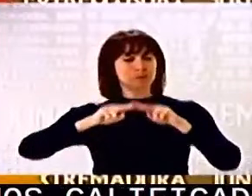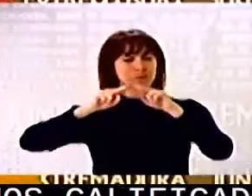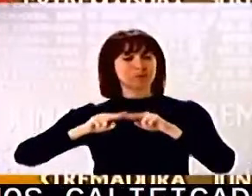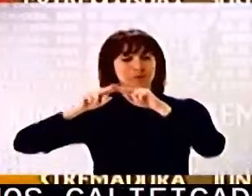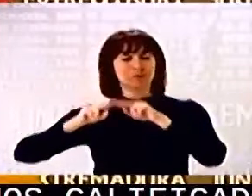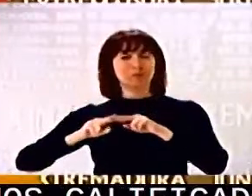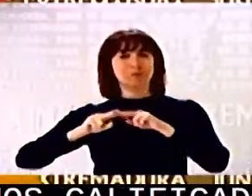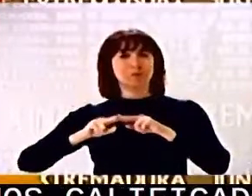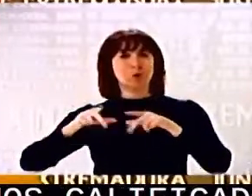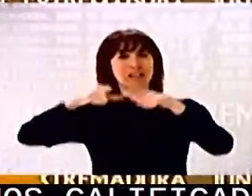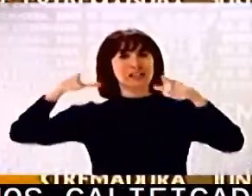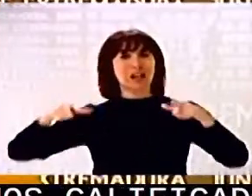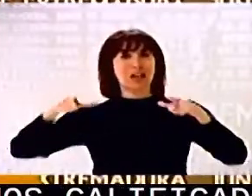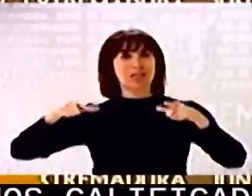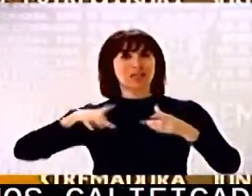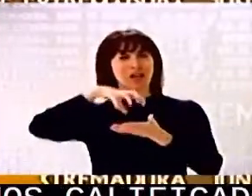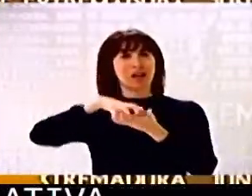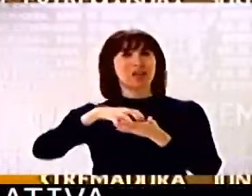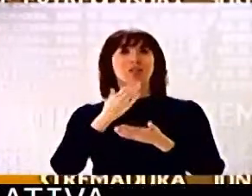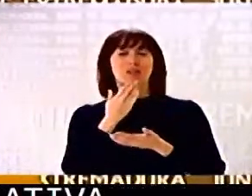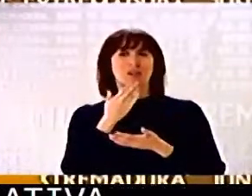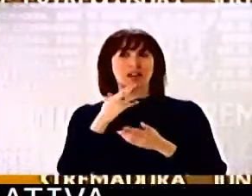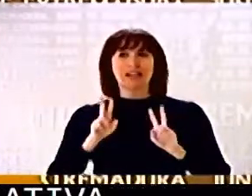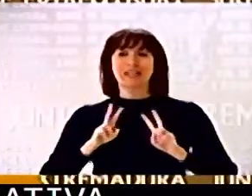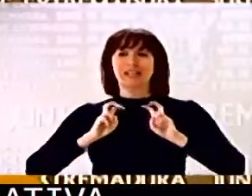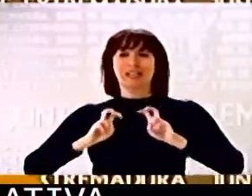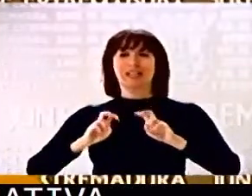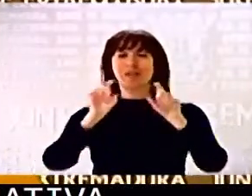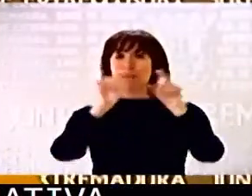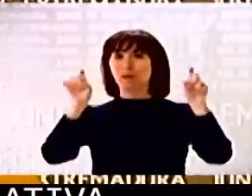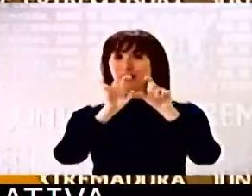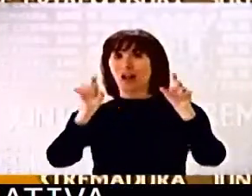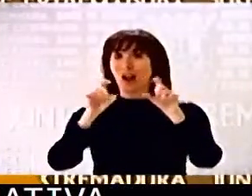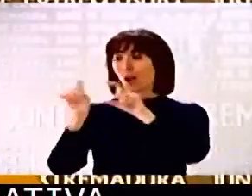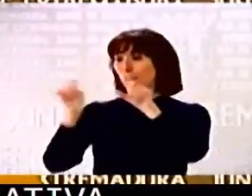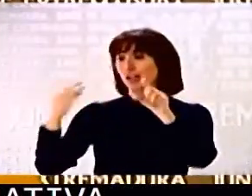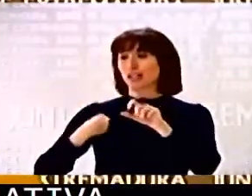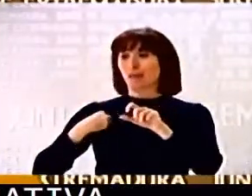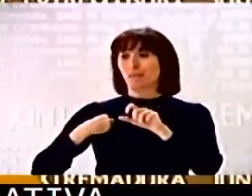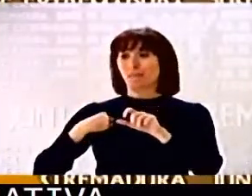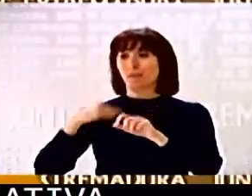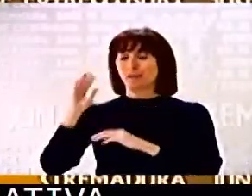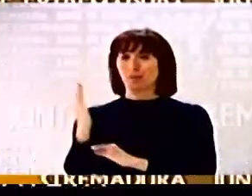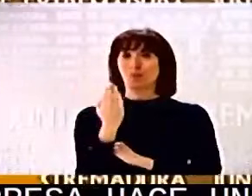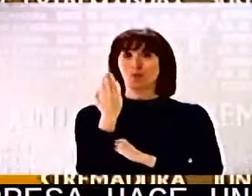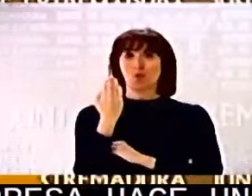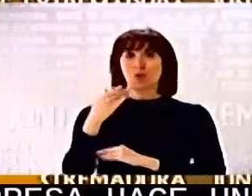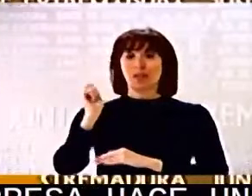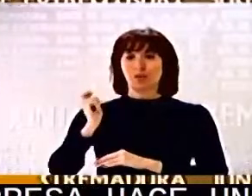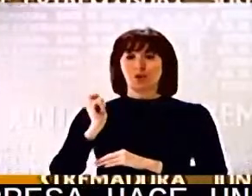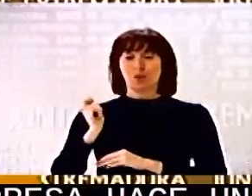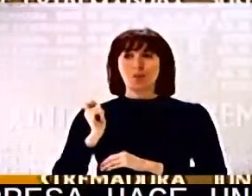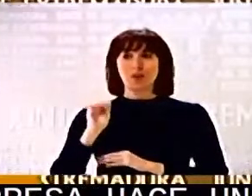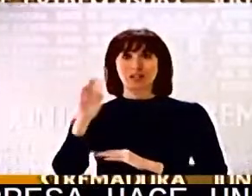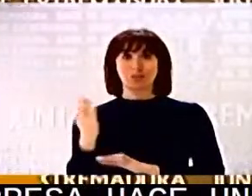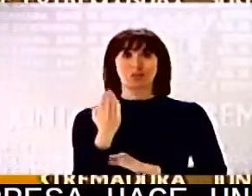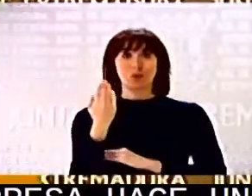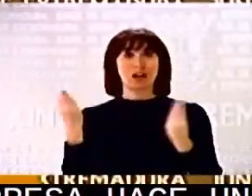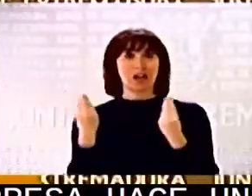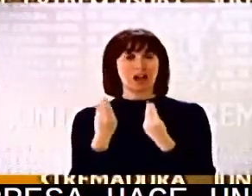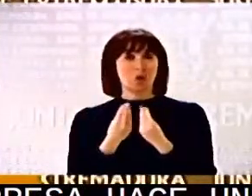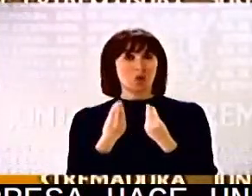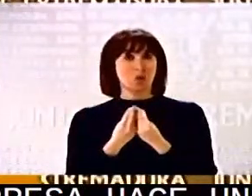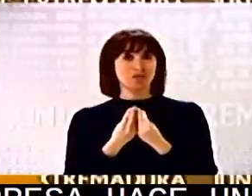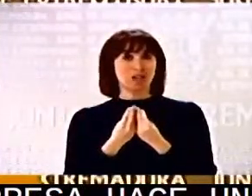de ocio la iniciativa empresarial que registró la citada empresa hace unos meses en la Junta